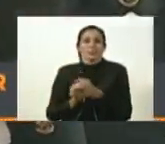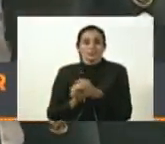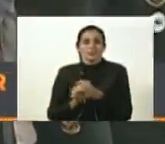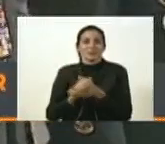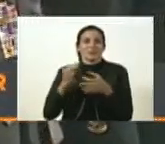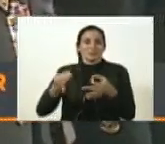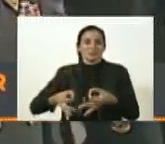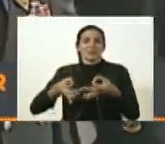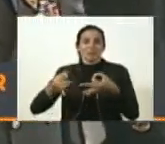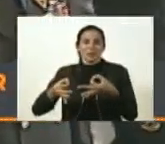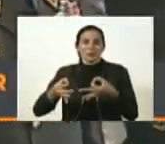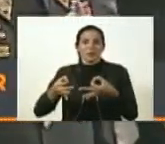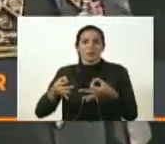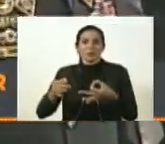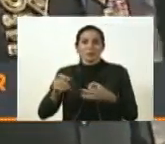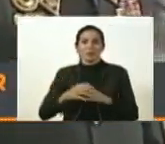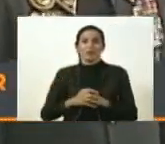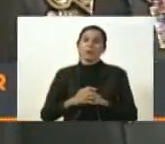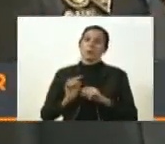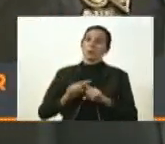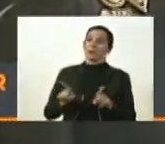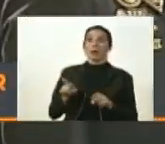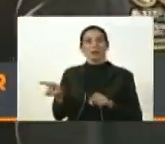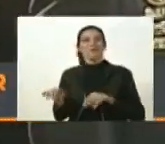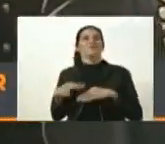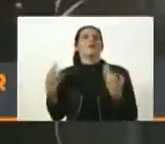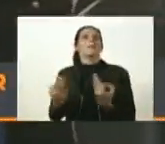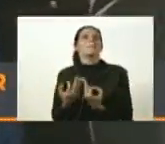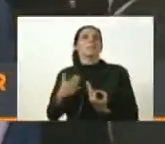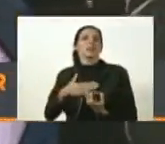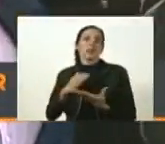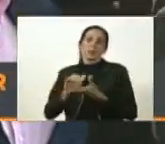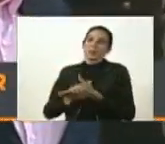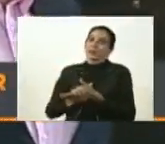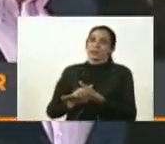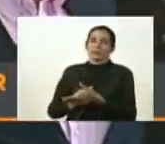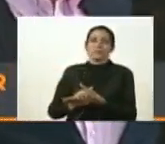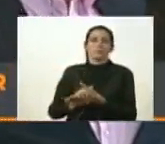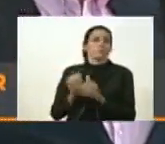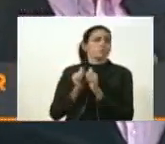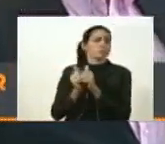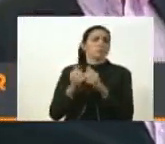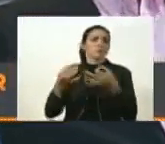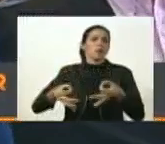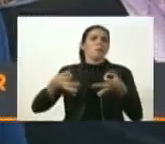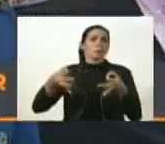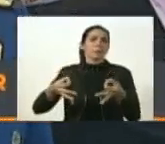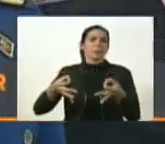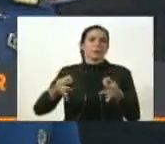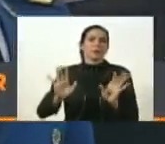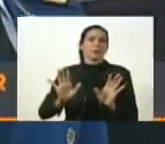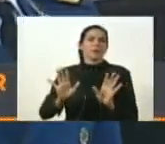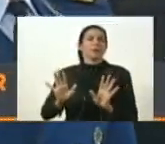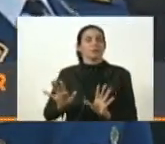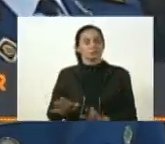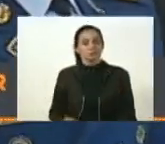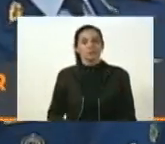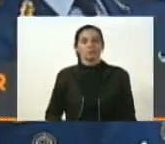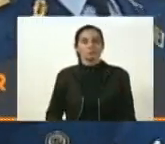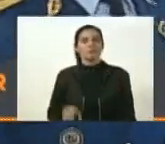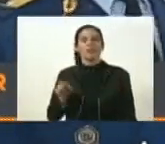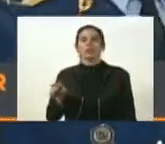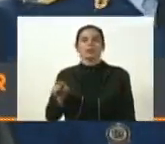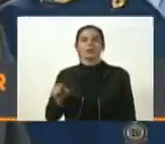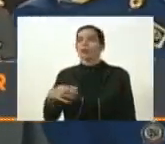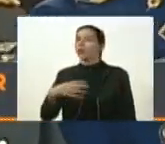siempre he tenido para él. Pero era mi pariente, mi amigo y estaba a mi lado. Y estas circunstancias son